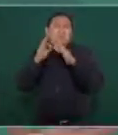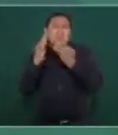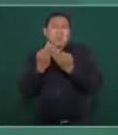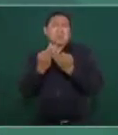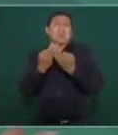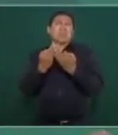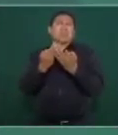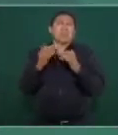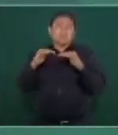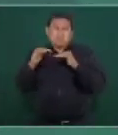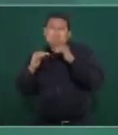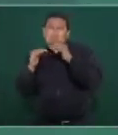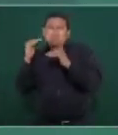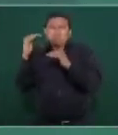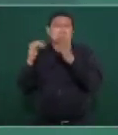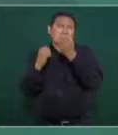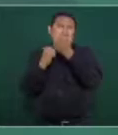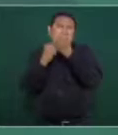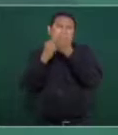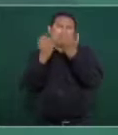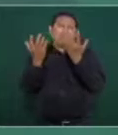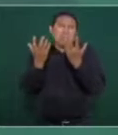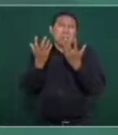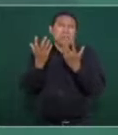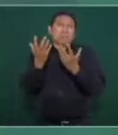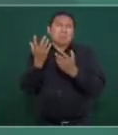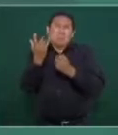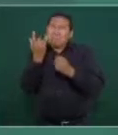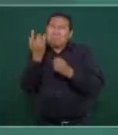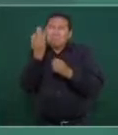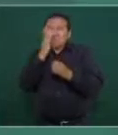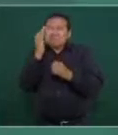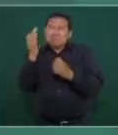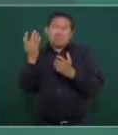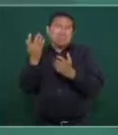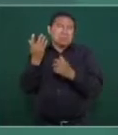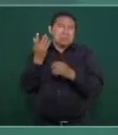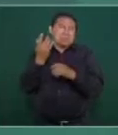un andamiaje de simulación.